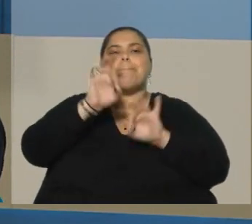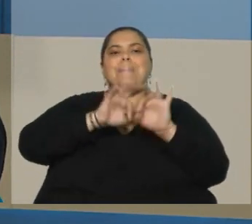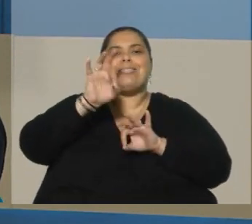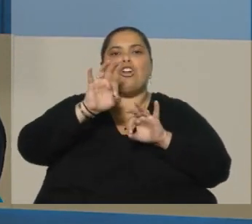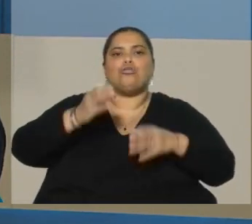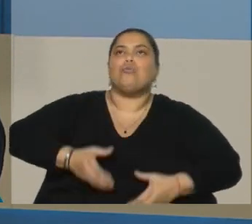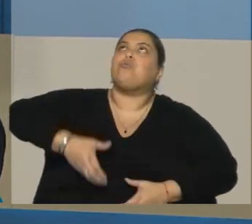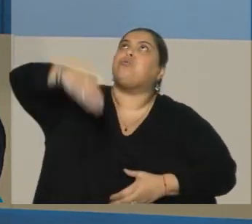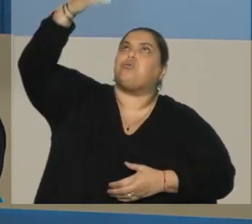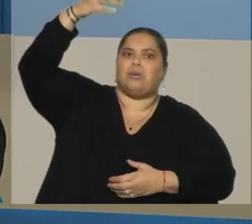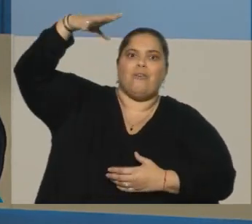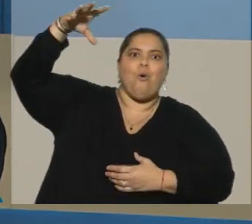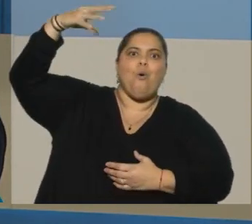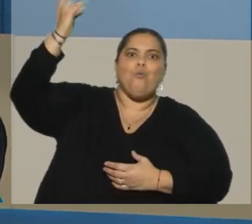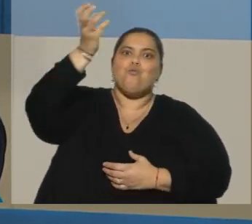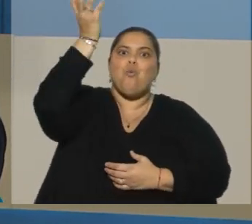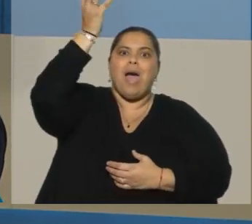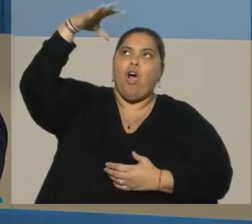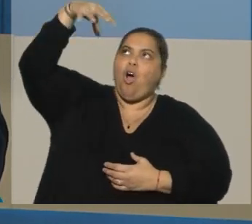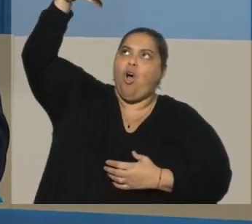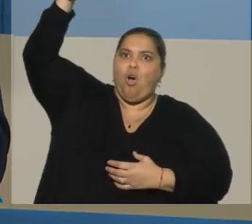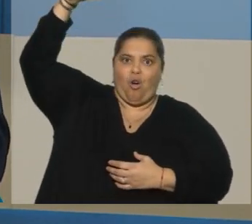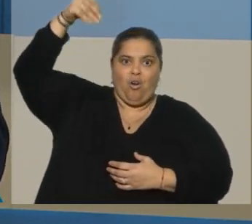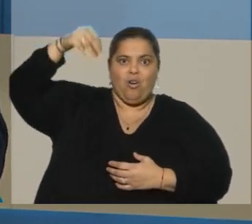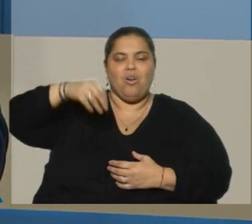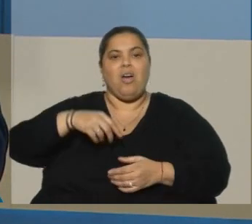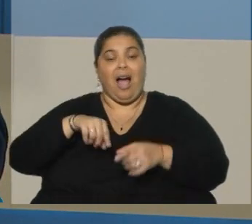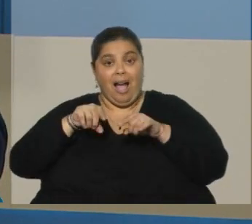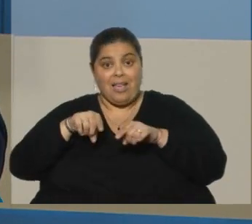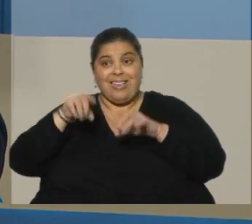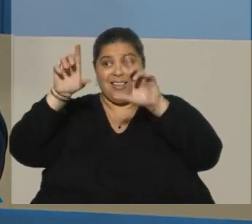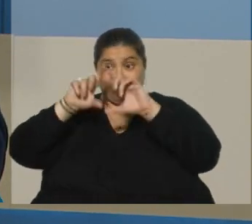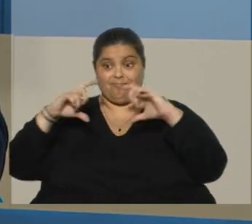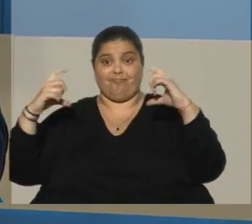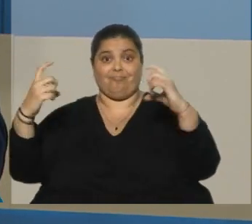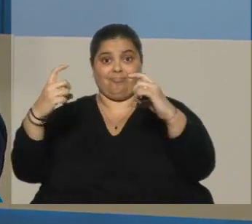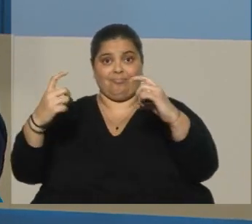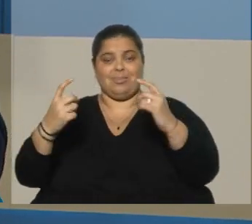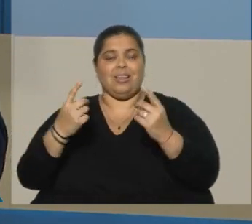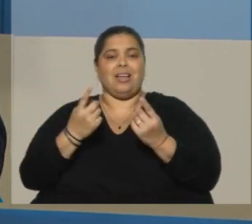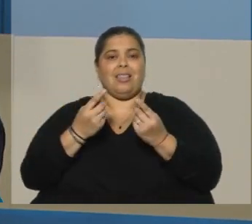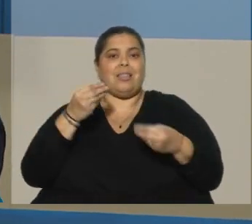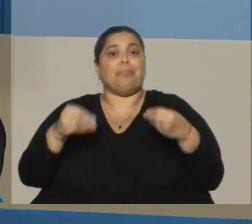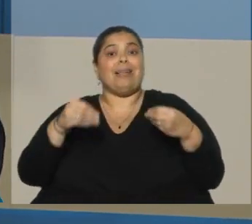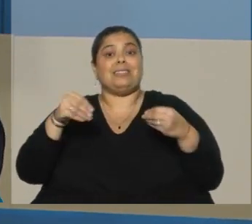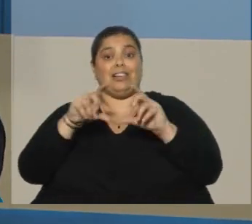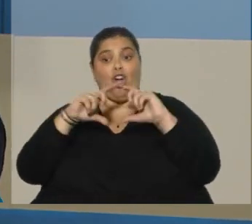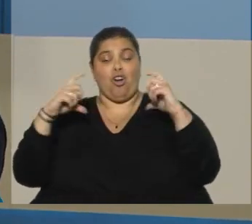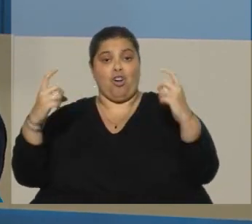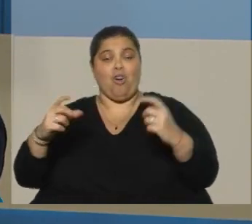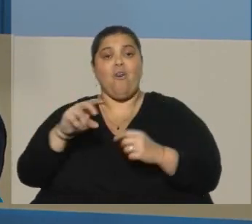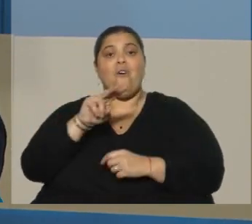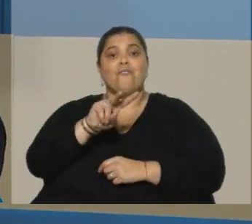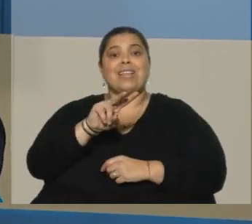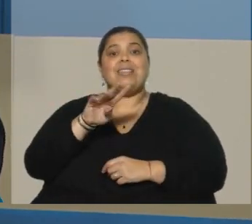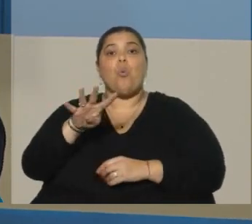plataforma donde se colgó esa pancarta, que es una pancarta de un material inflamable, está a 24 metros de la